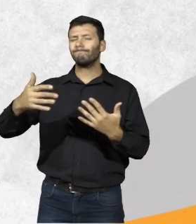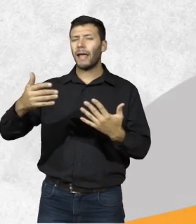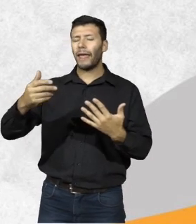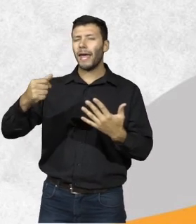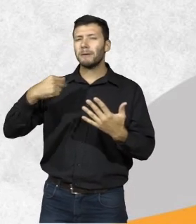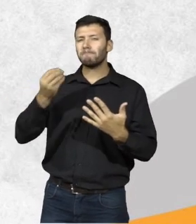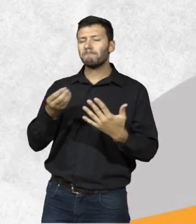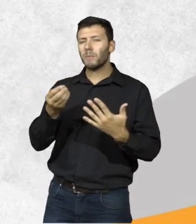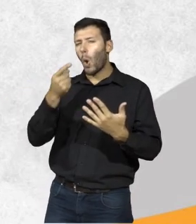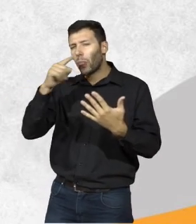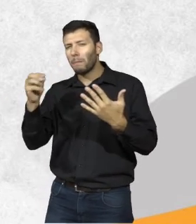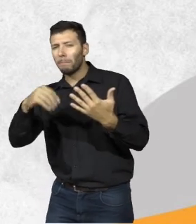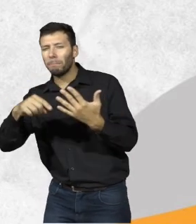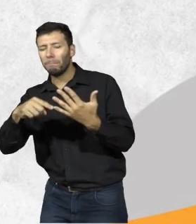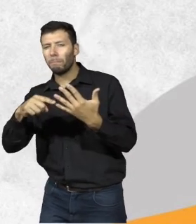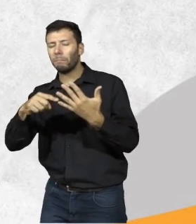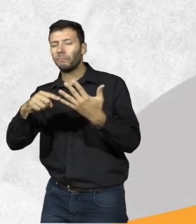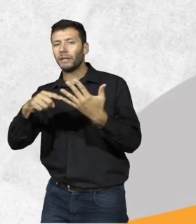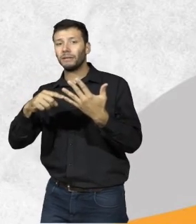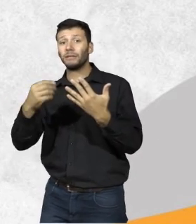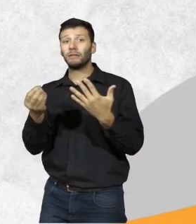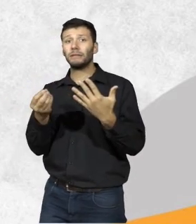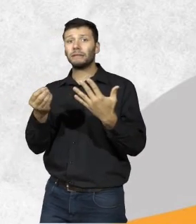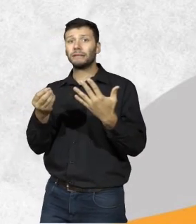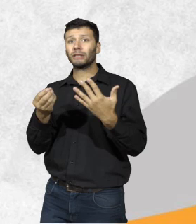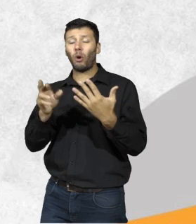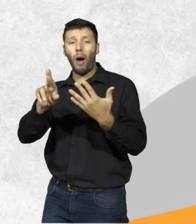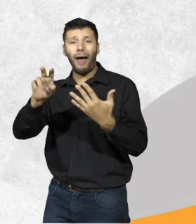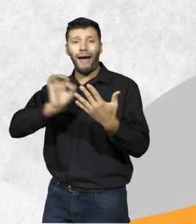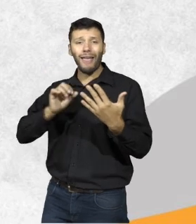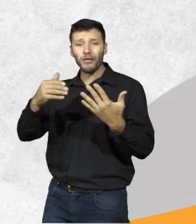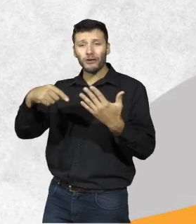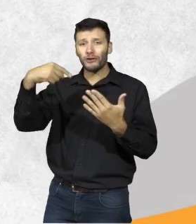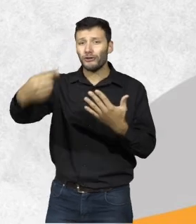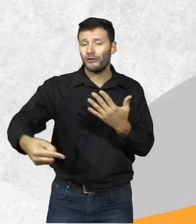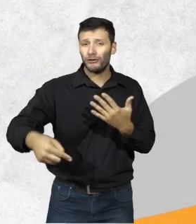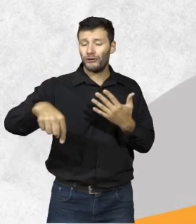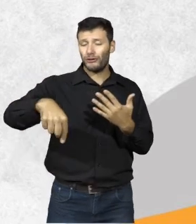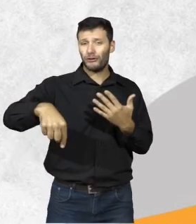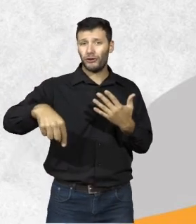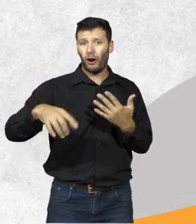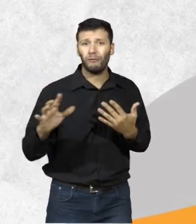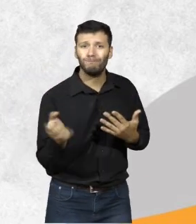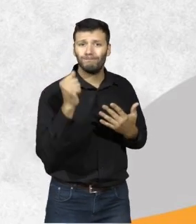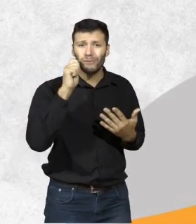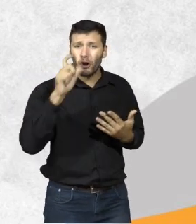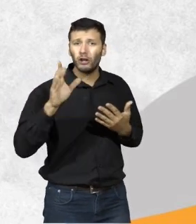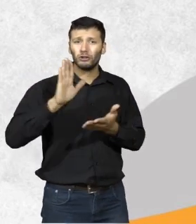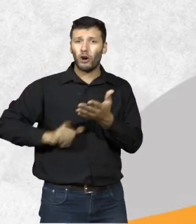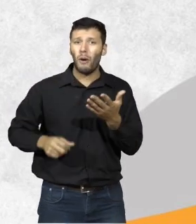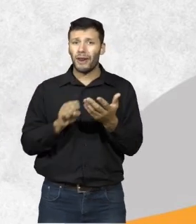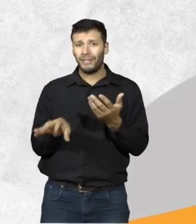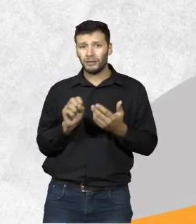la última que se incorporó, y esperamos incorporar en este año la de residuos